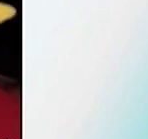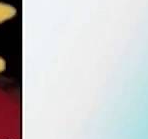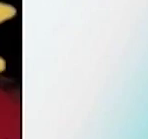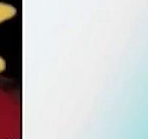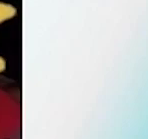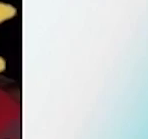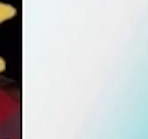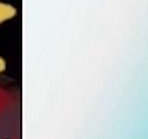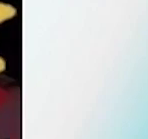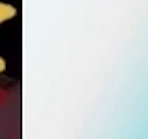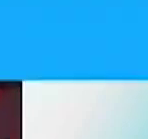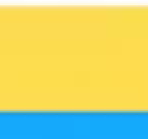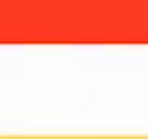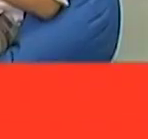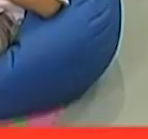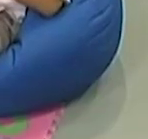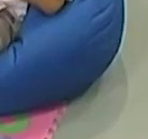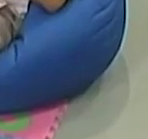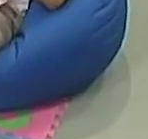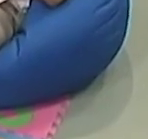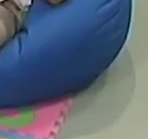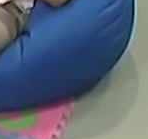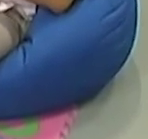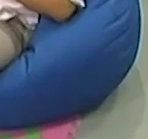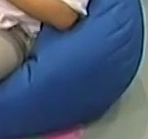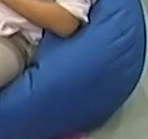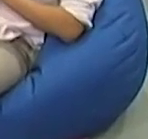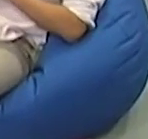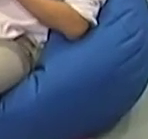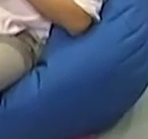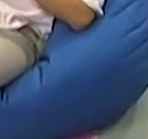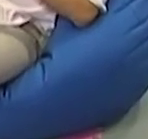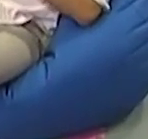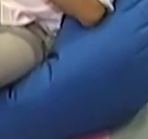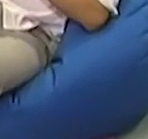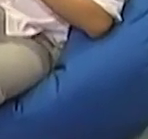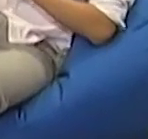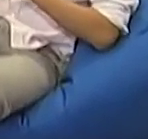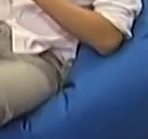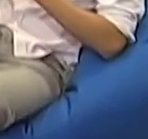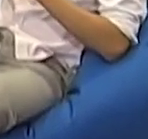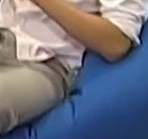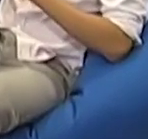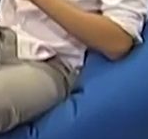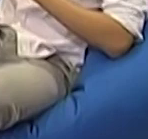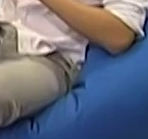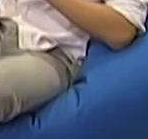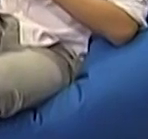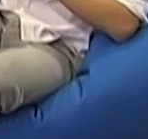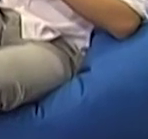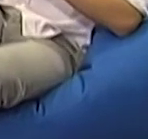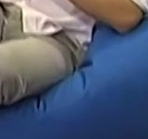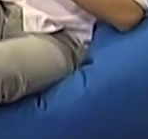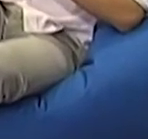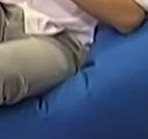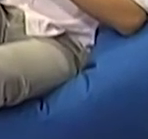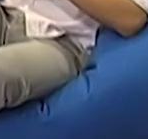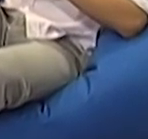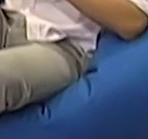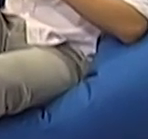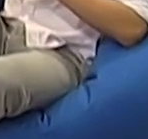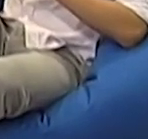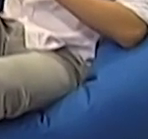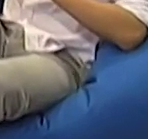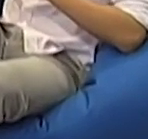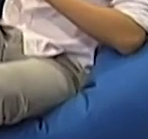y bueno, estas son mis prácticas de pasantía. Y así finalizamos la clase de hoy martes en Cada Familia Una Escuela con un nuevo tema para